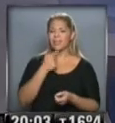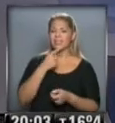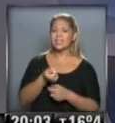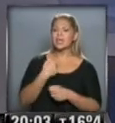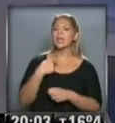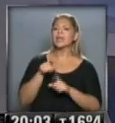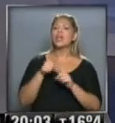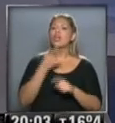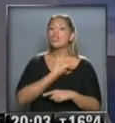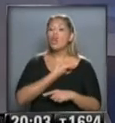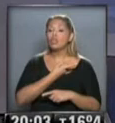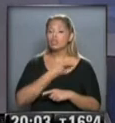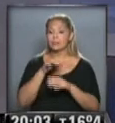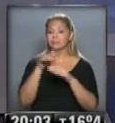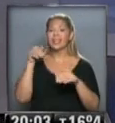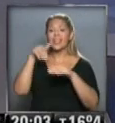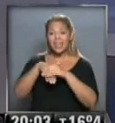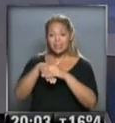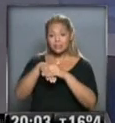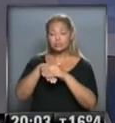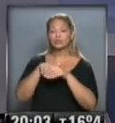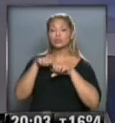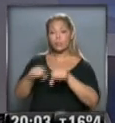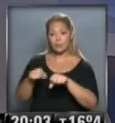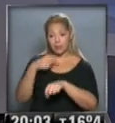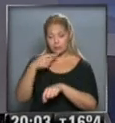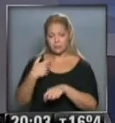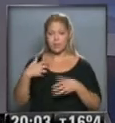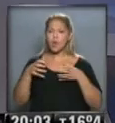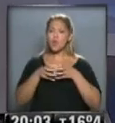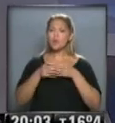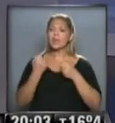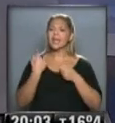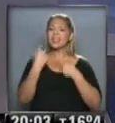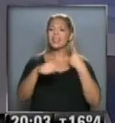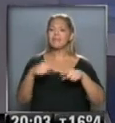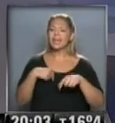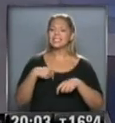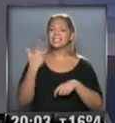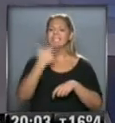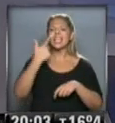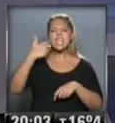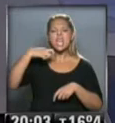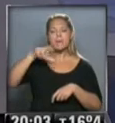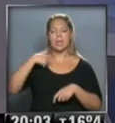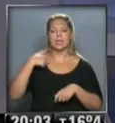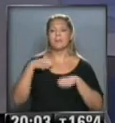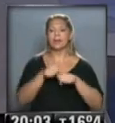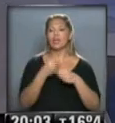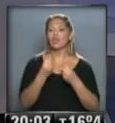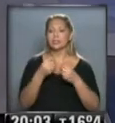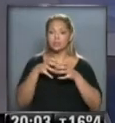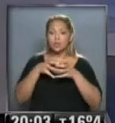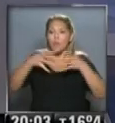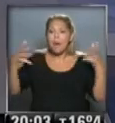supuesto, en las góndolas de los supermercados. Bueno, hay que destacar que esta organización nuclea a los hipermercados más importantes de la